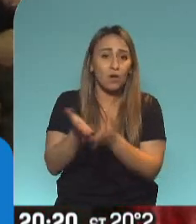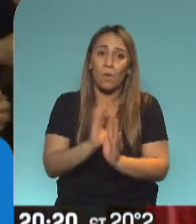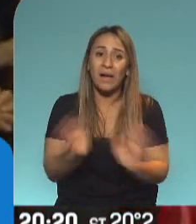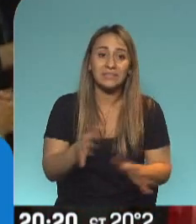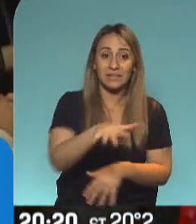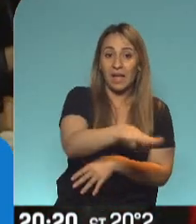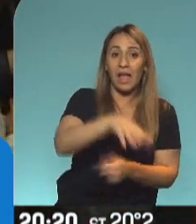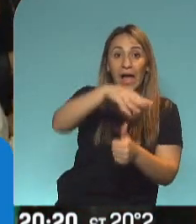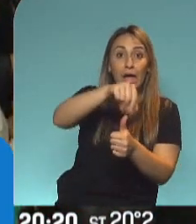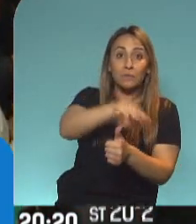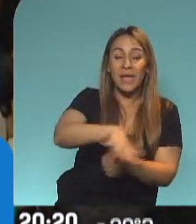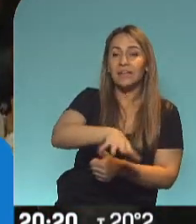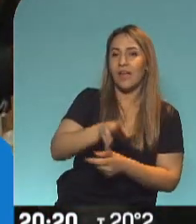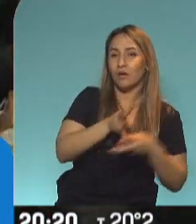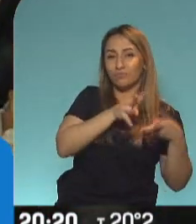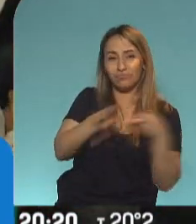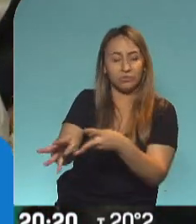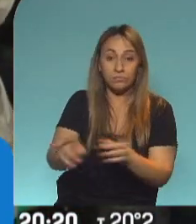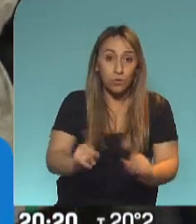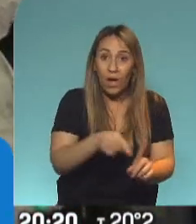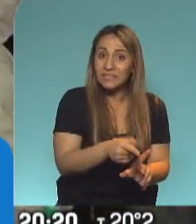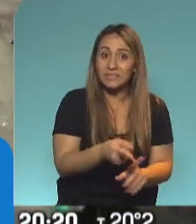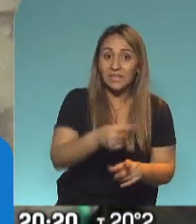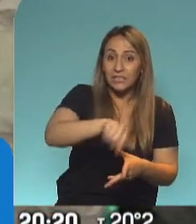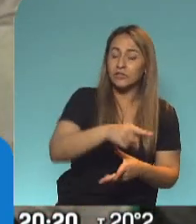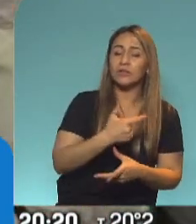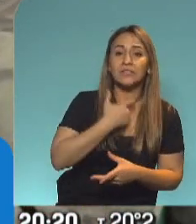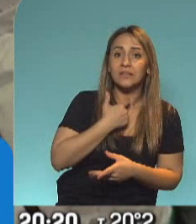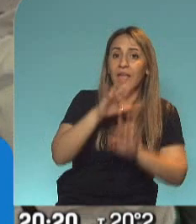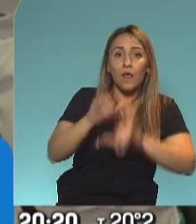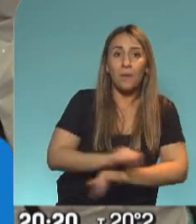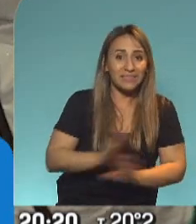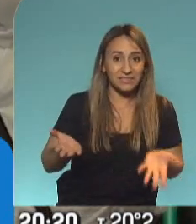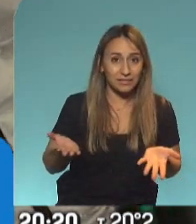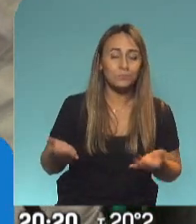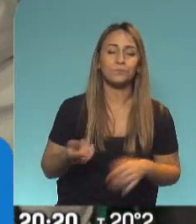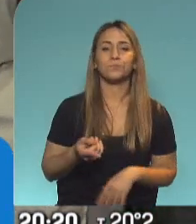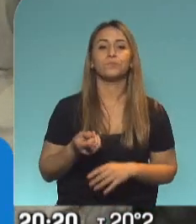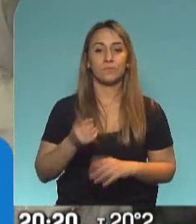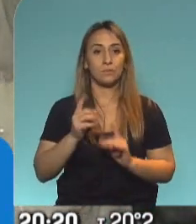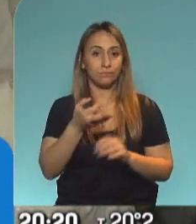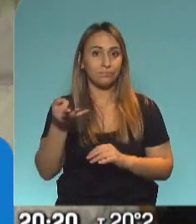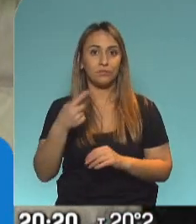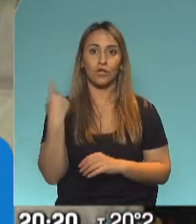es el agresor y lo que quiere es la paz. Bien, estábamos contando y narrando justamente